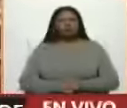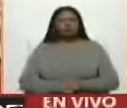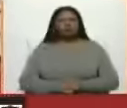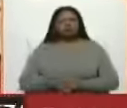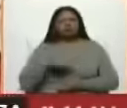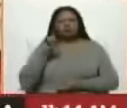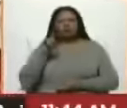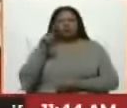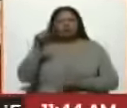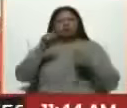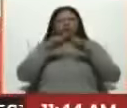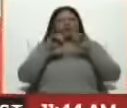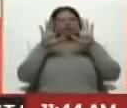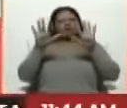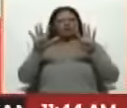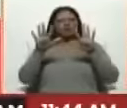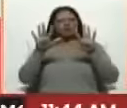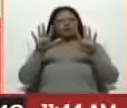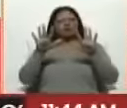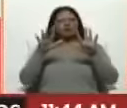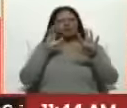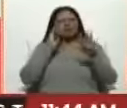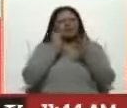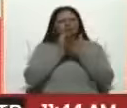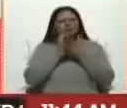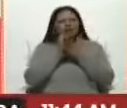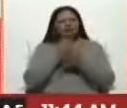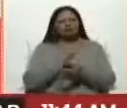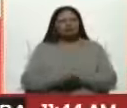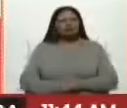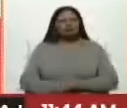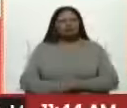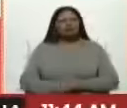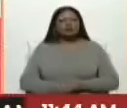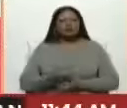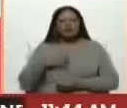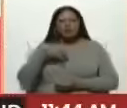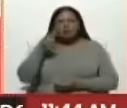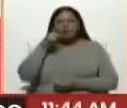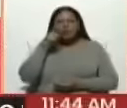Nosotros requerimos un 1x10 verificable, auditable,